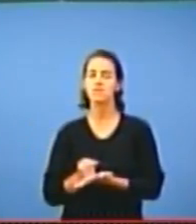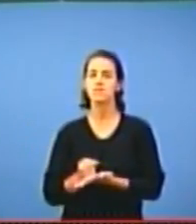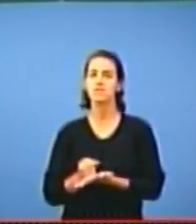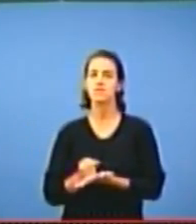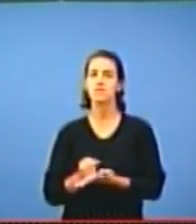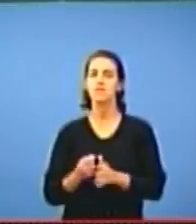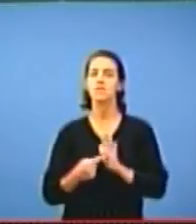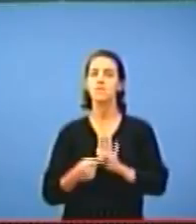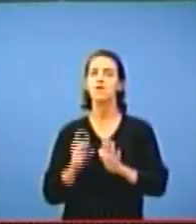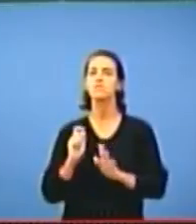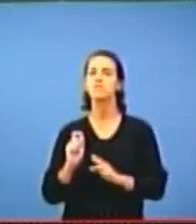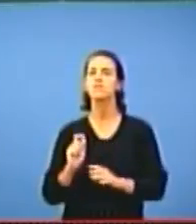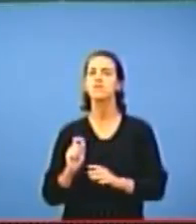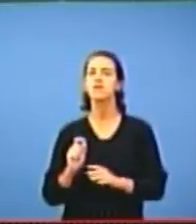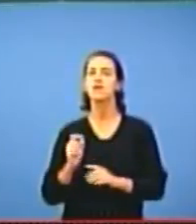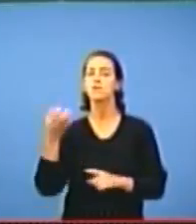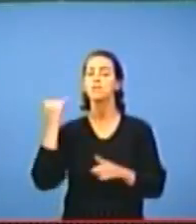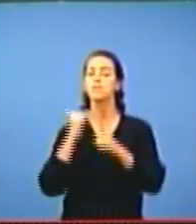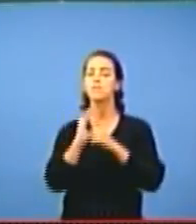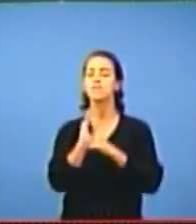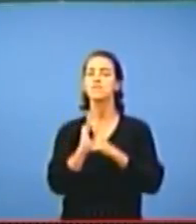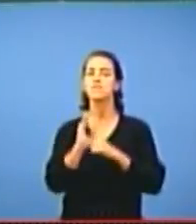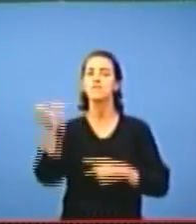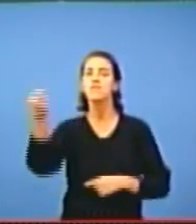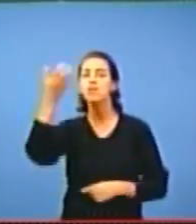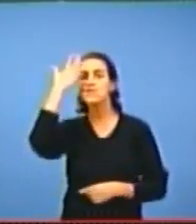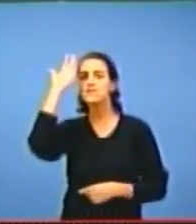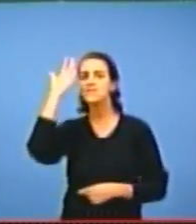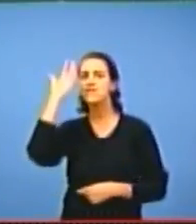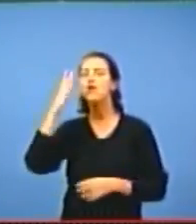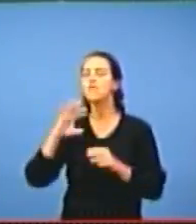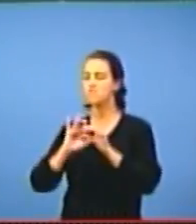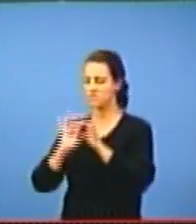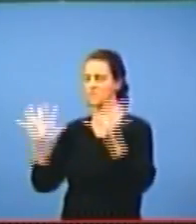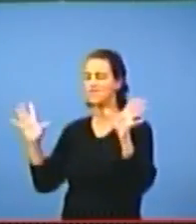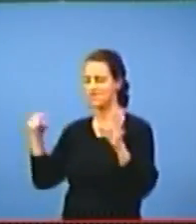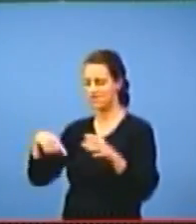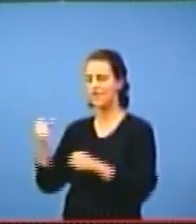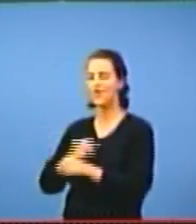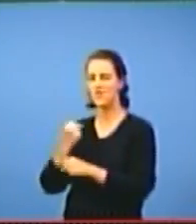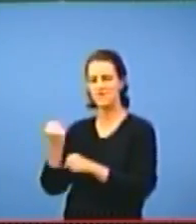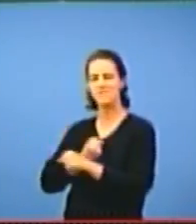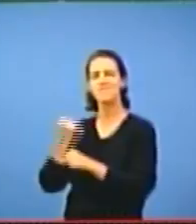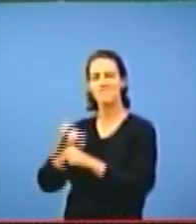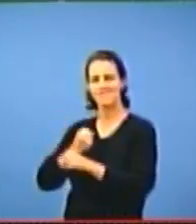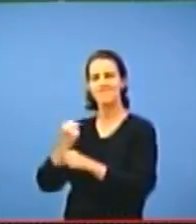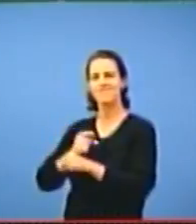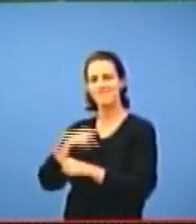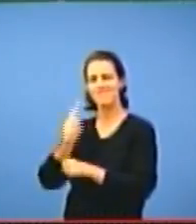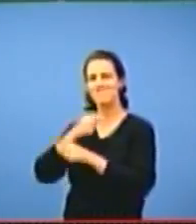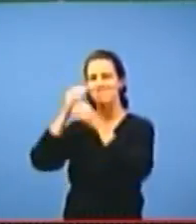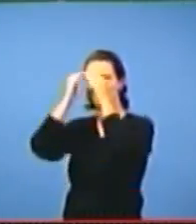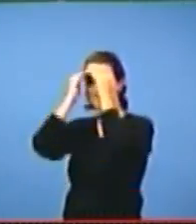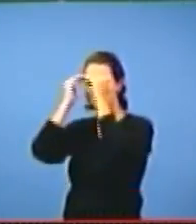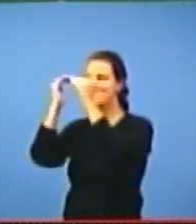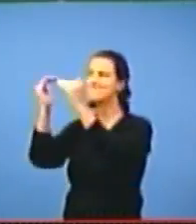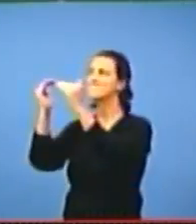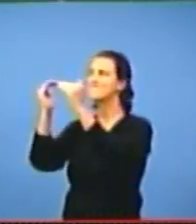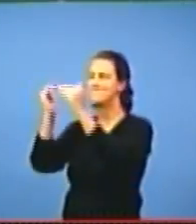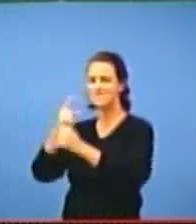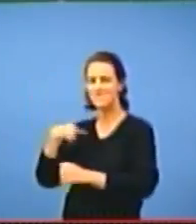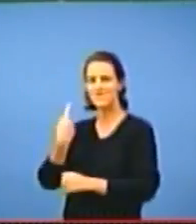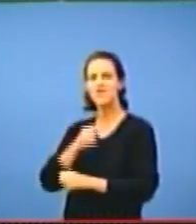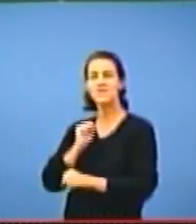no estaba en un lugar. La profecía tiene mucho lugar en esta hora. La profecía no tenía un lugar antes. Pero nosotros damos un valor a